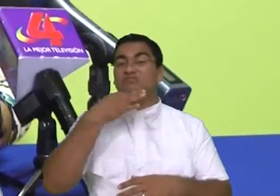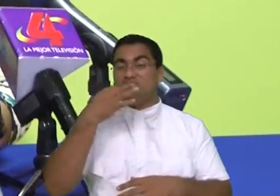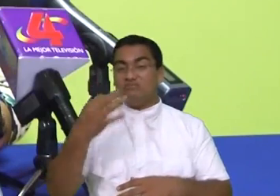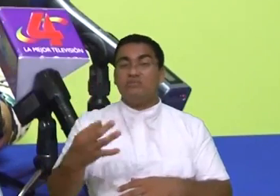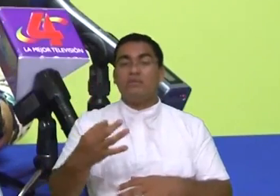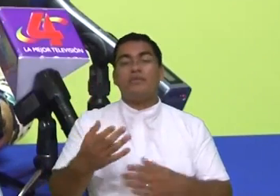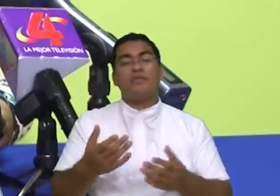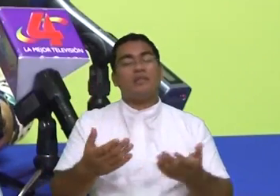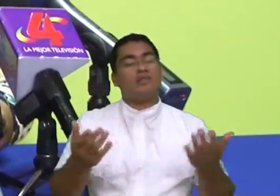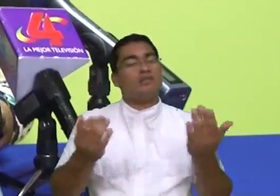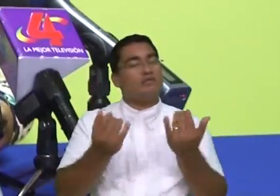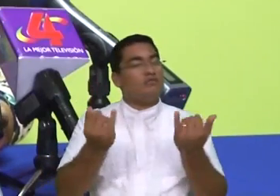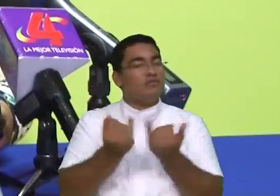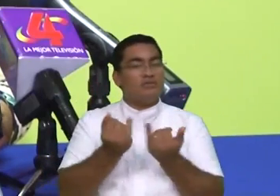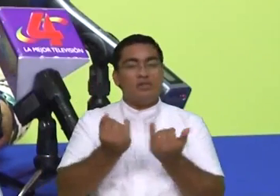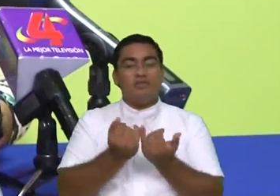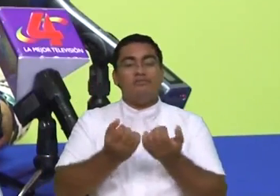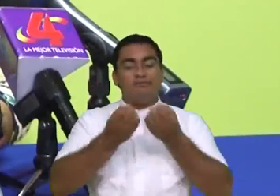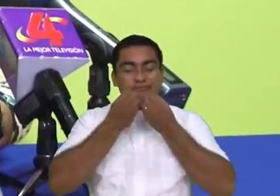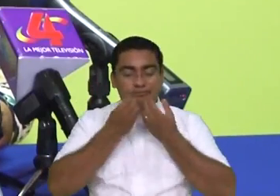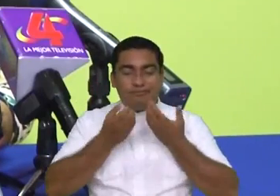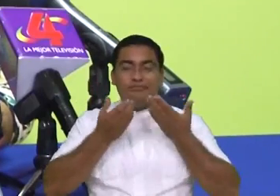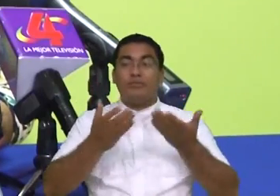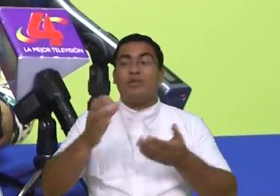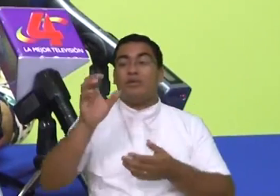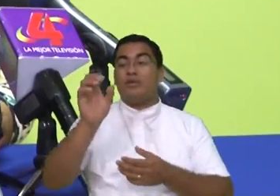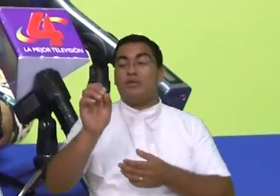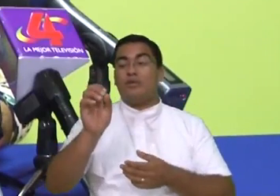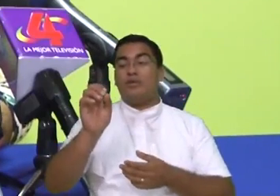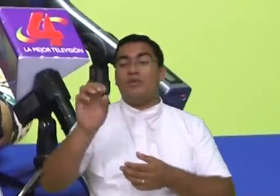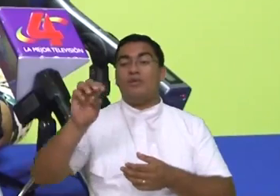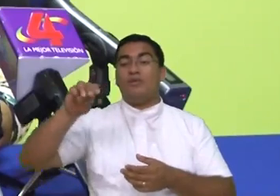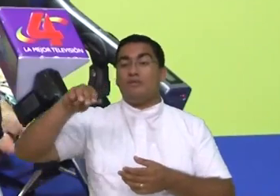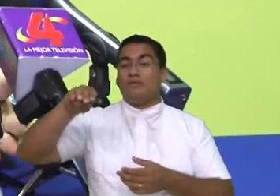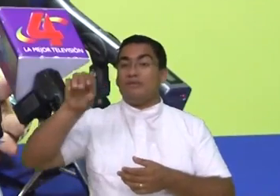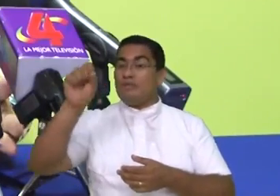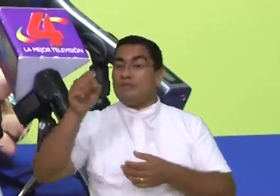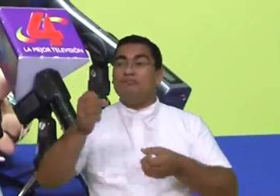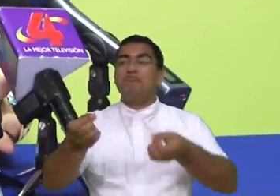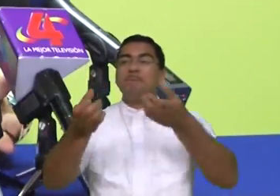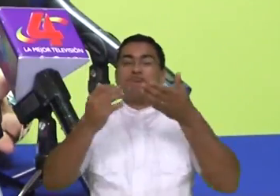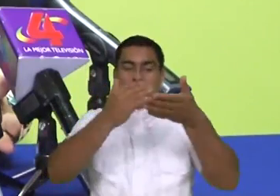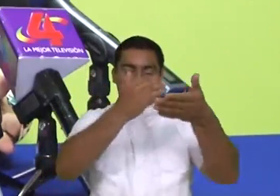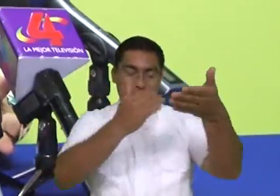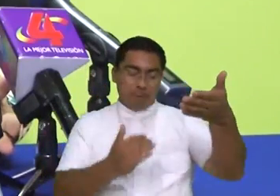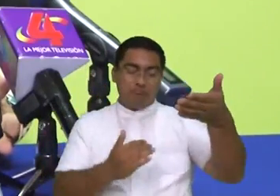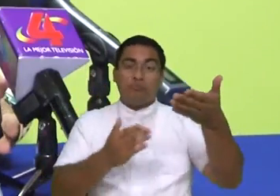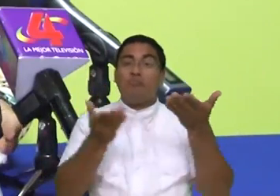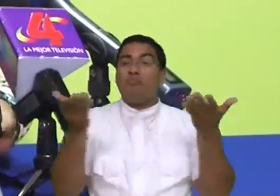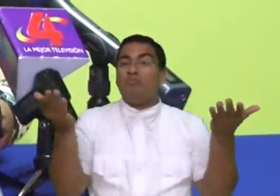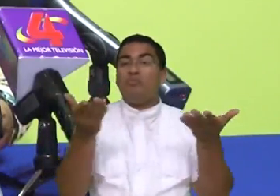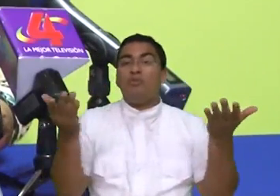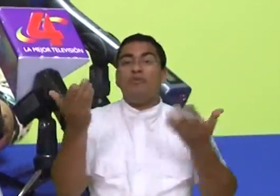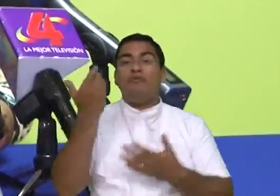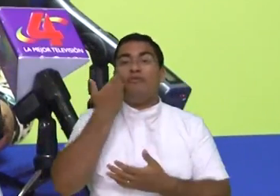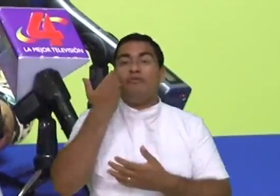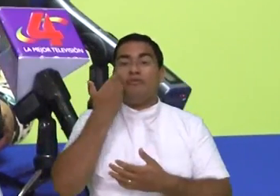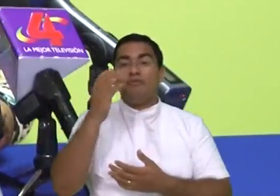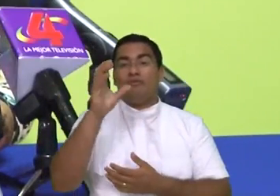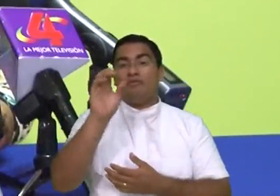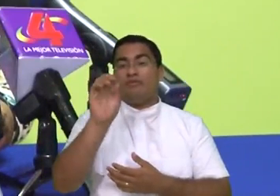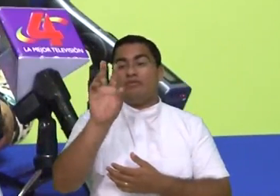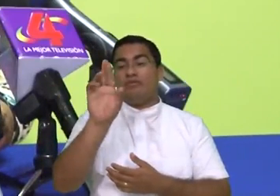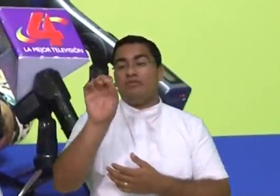la información reportada por la Organización Mundial de la Salud en que en relación al comportamiento de los casos,